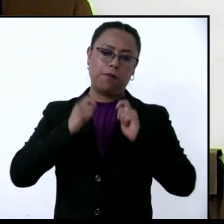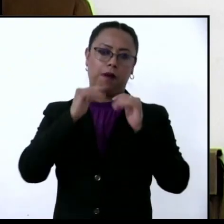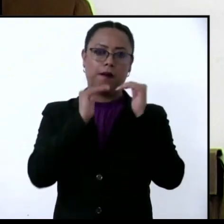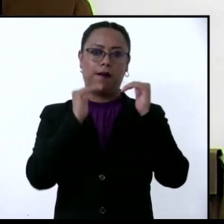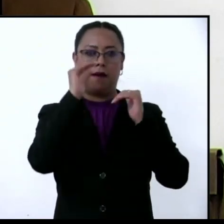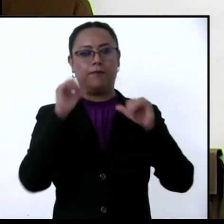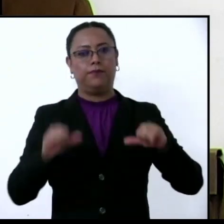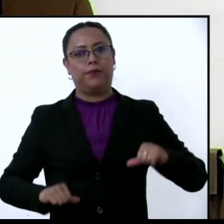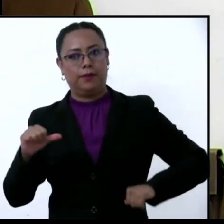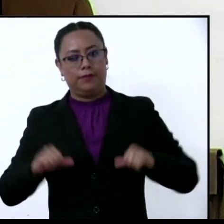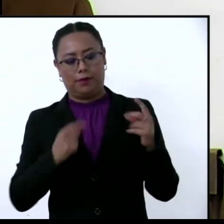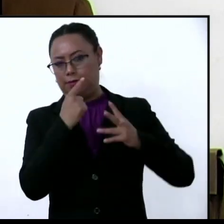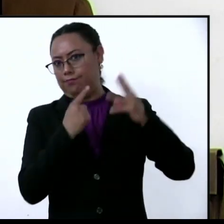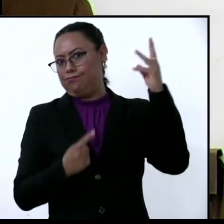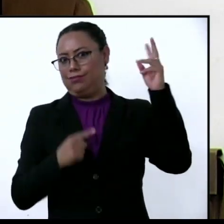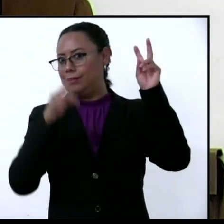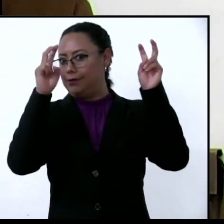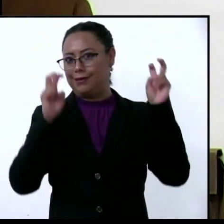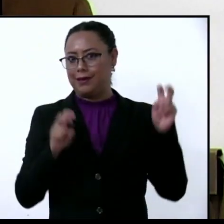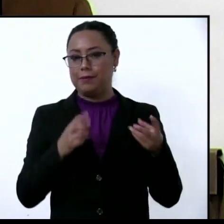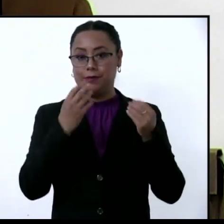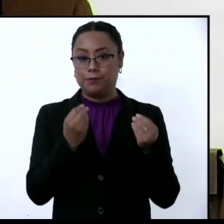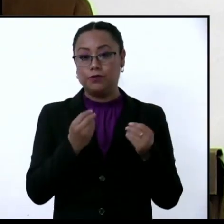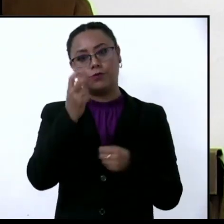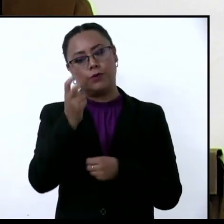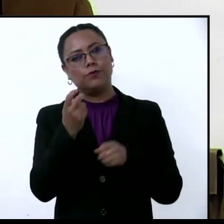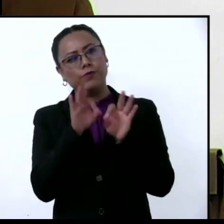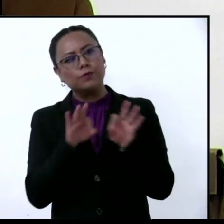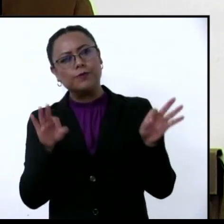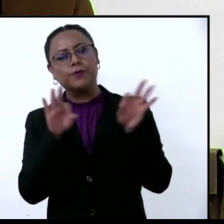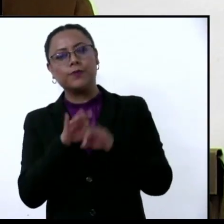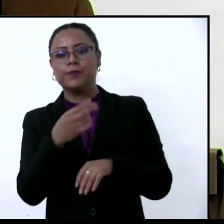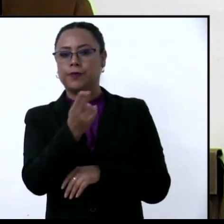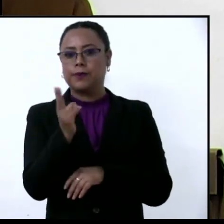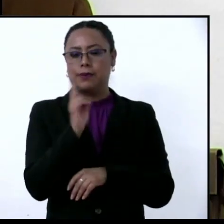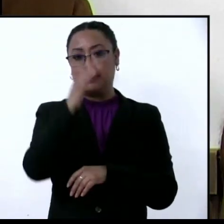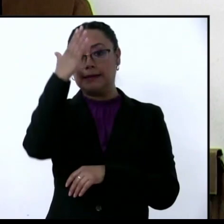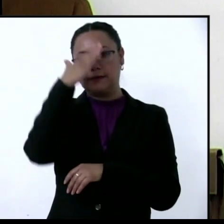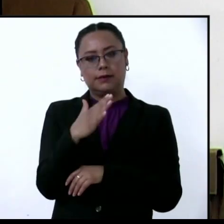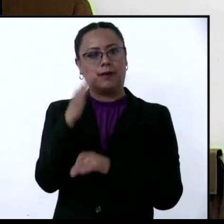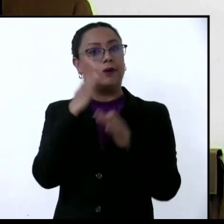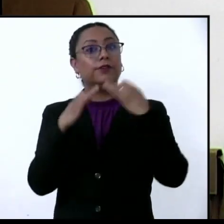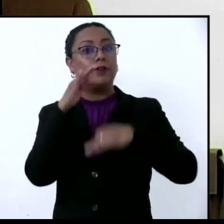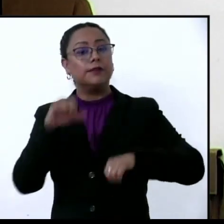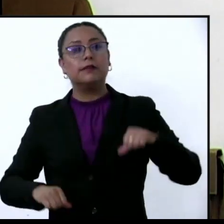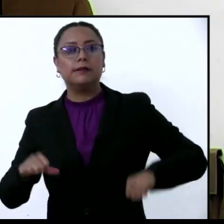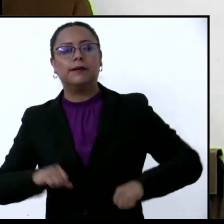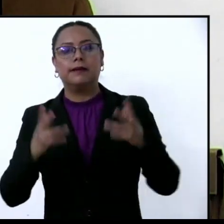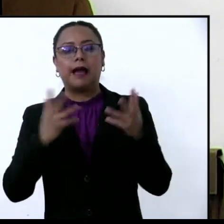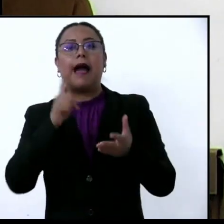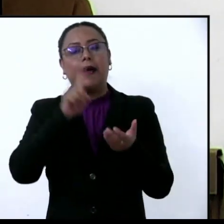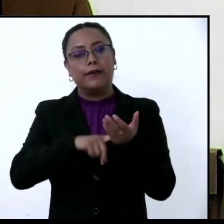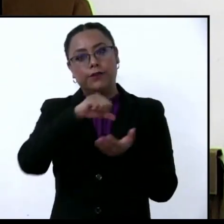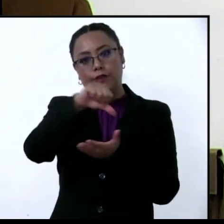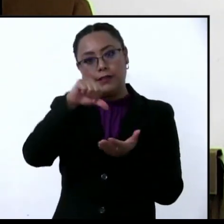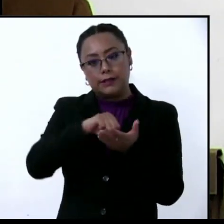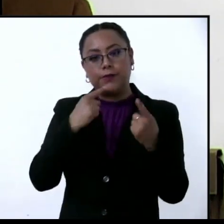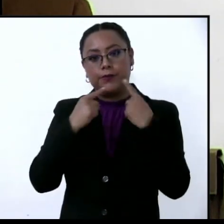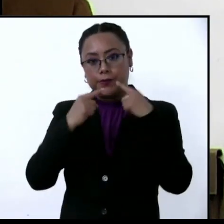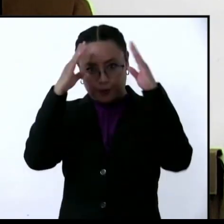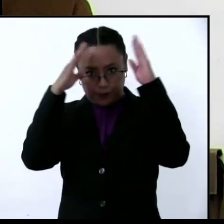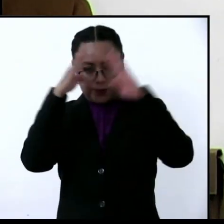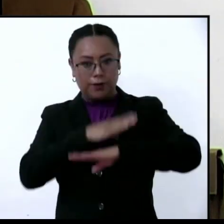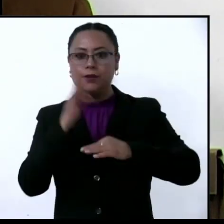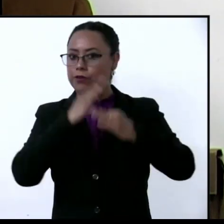ahí es importante que ustedes sepan que las actividades que se realizan en el Centro de Conciliación Laboral son absolutamente